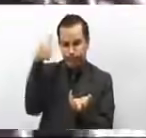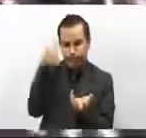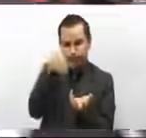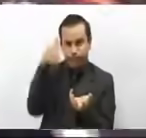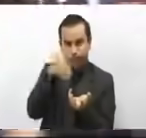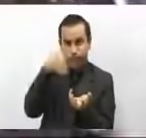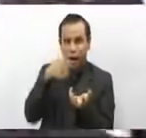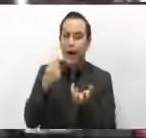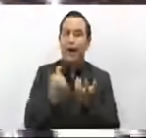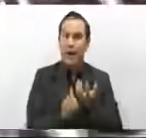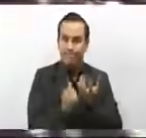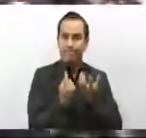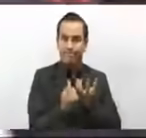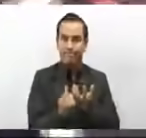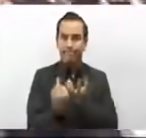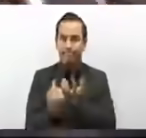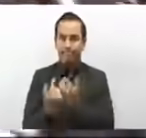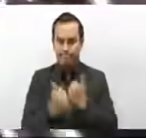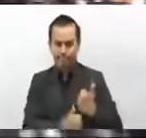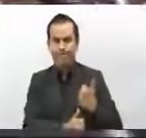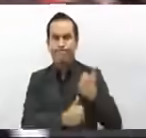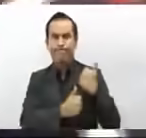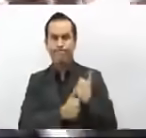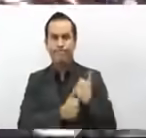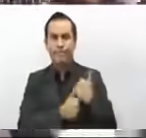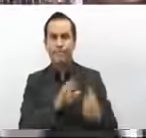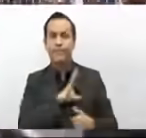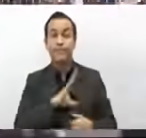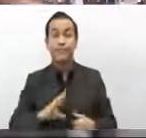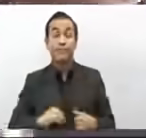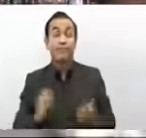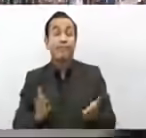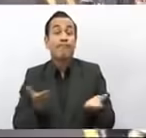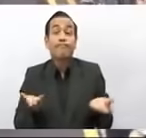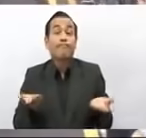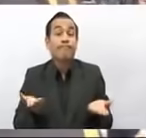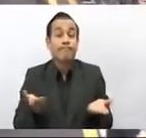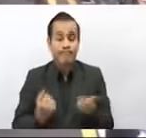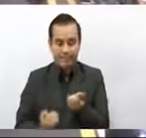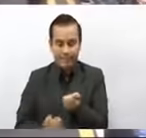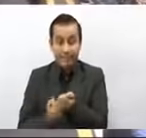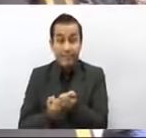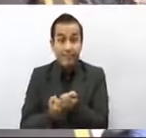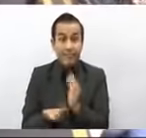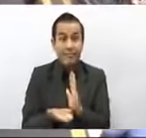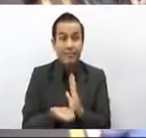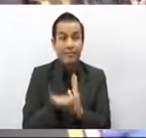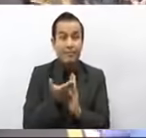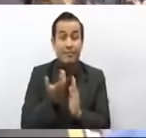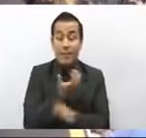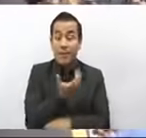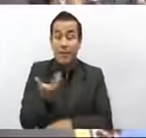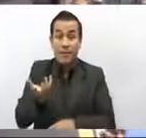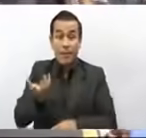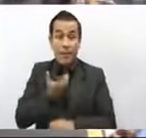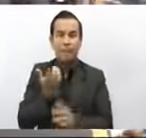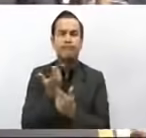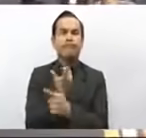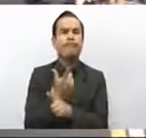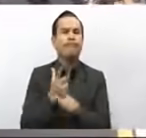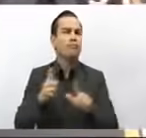que conducen a nuestra Fuerza Armada de El Salvador, contribuyendo con ello a que nuestra gloriosa Legión de la